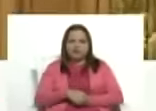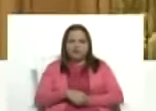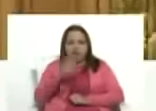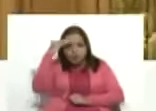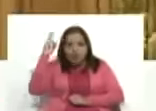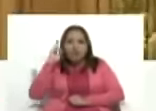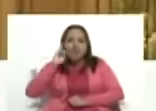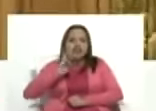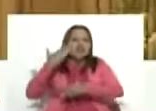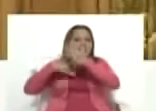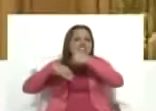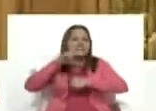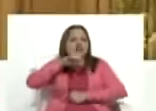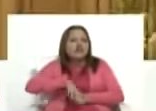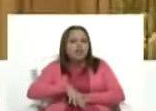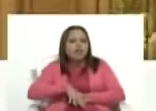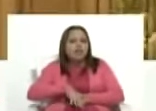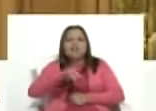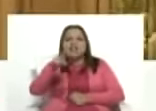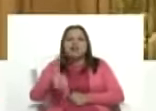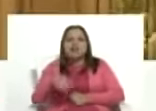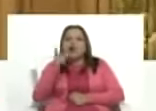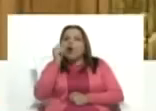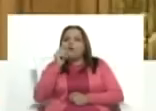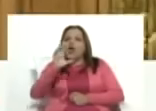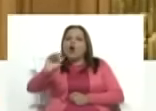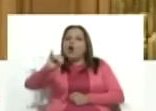Sueño de Bolívar, pero ¿sabe de quién? De Fabricio Ojeda.